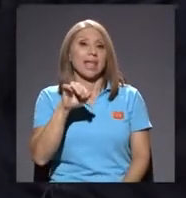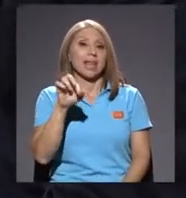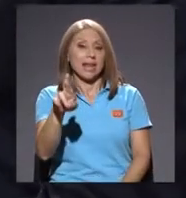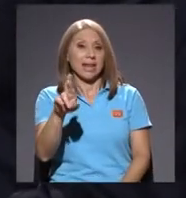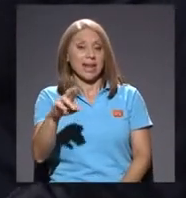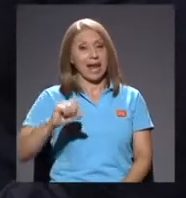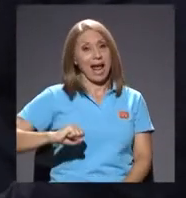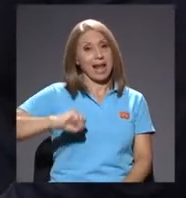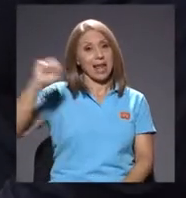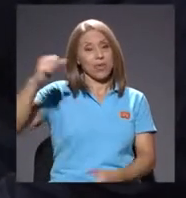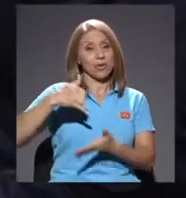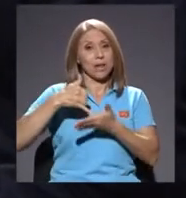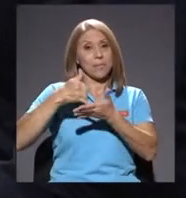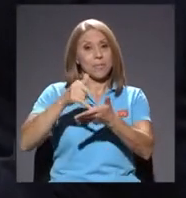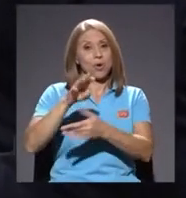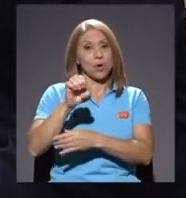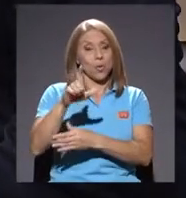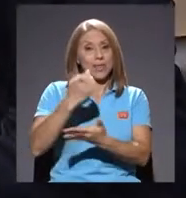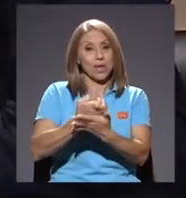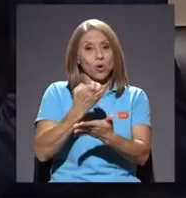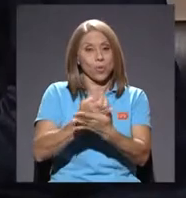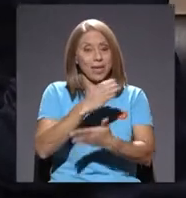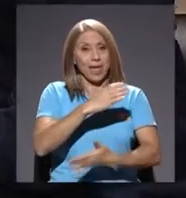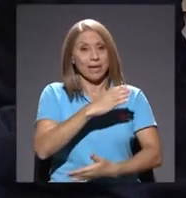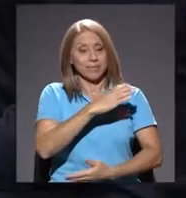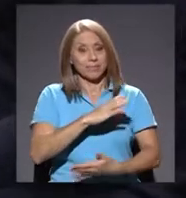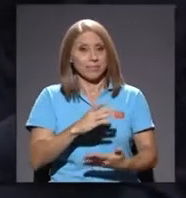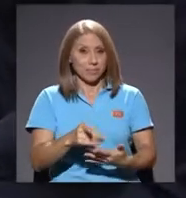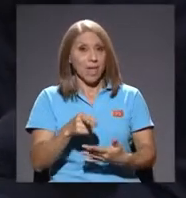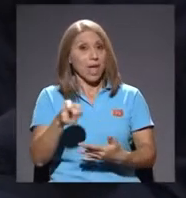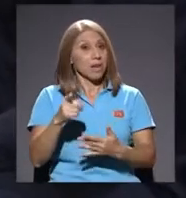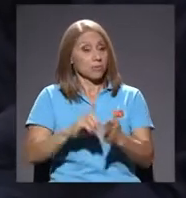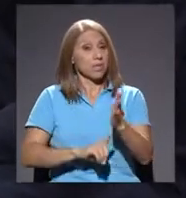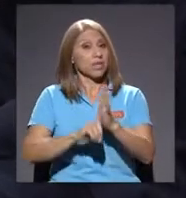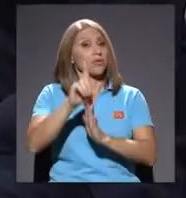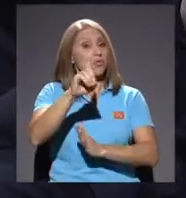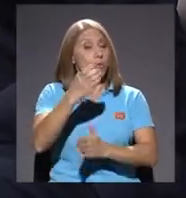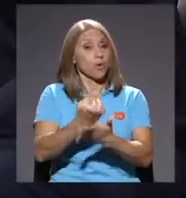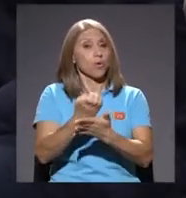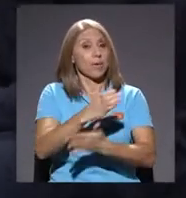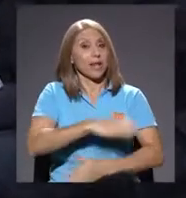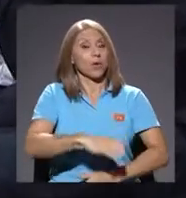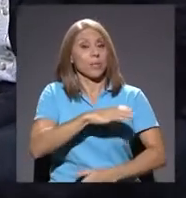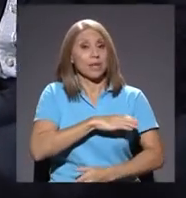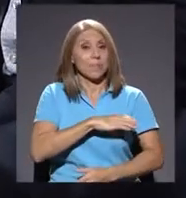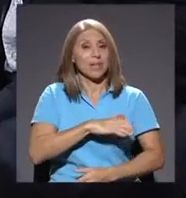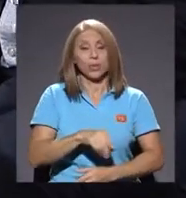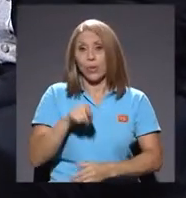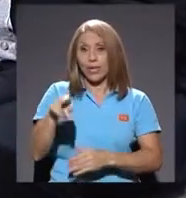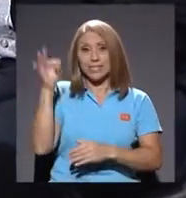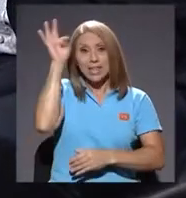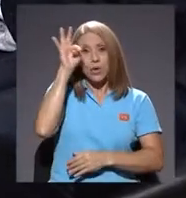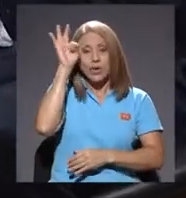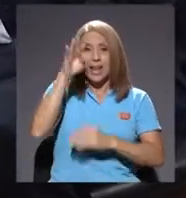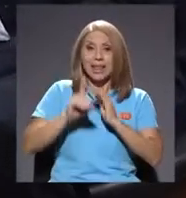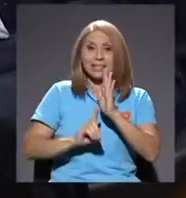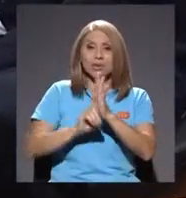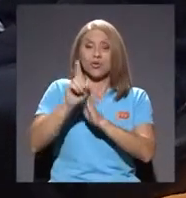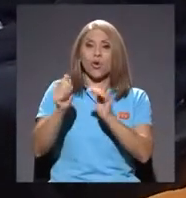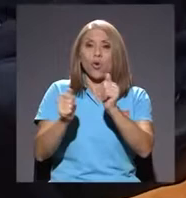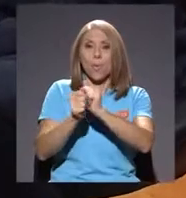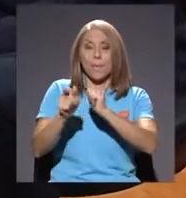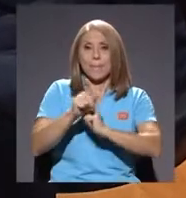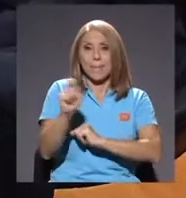el año pasado por el desarrollo de la economía el comportamiento y desarrollo mucha parte situaría basado en pensiones el